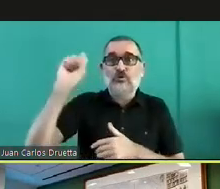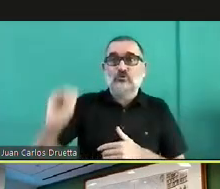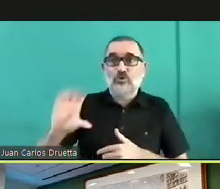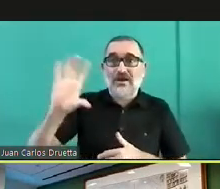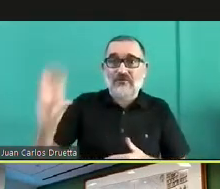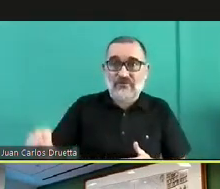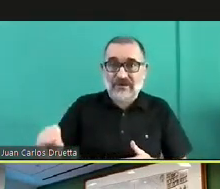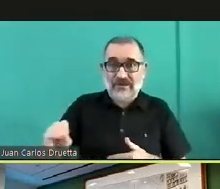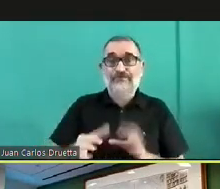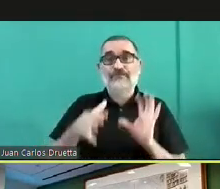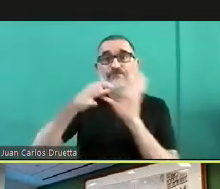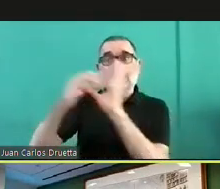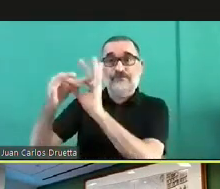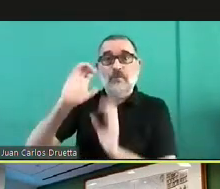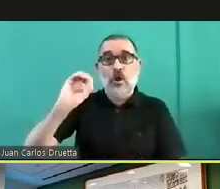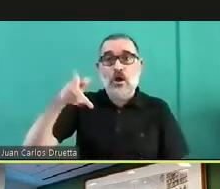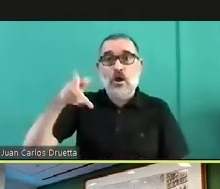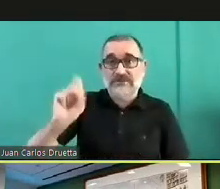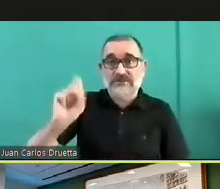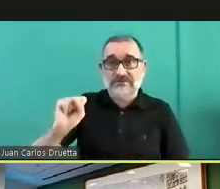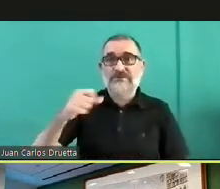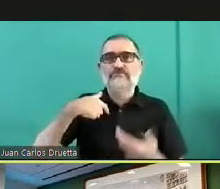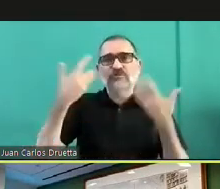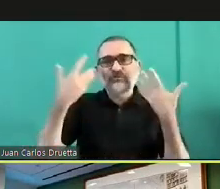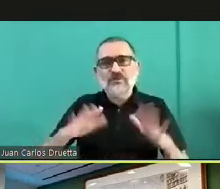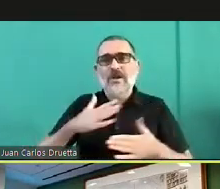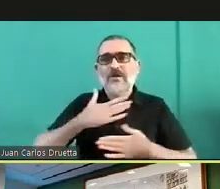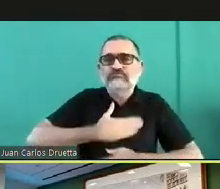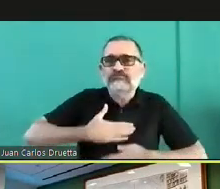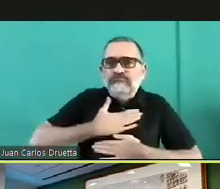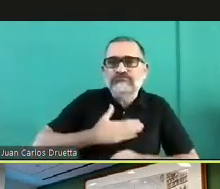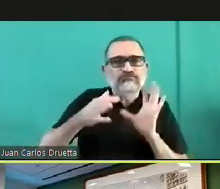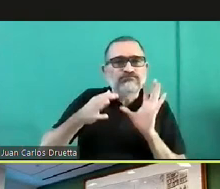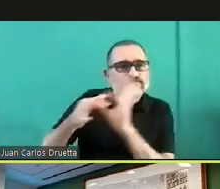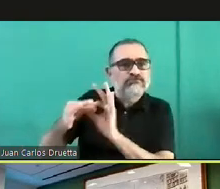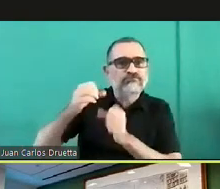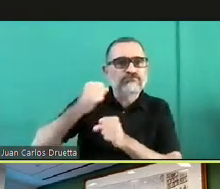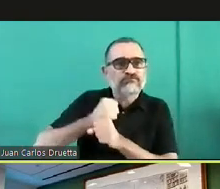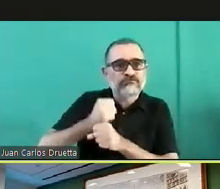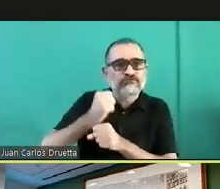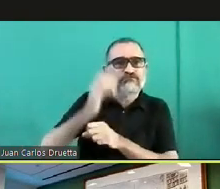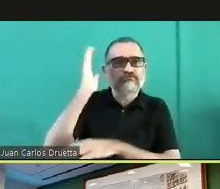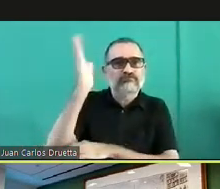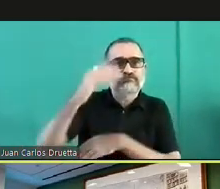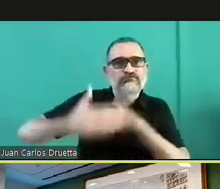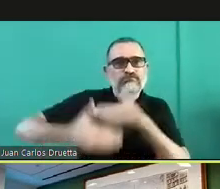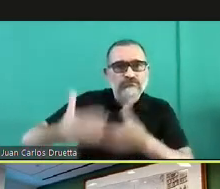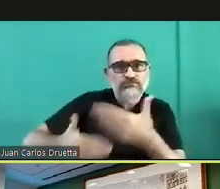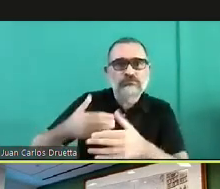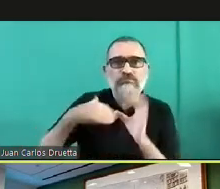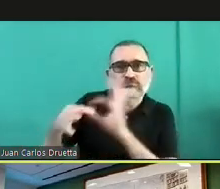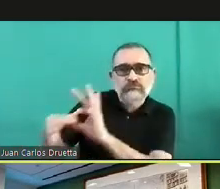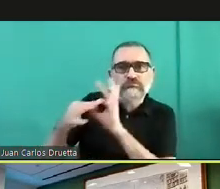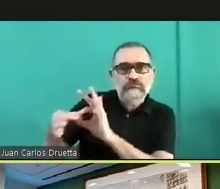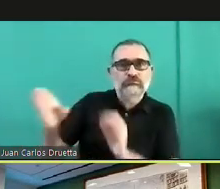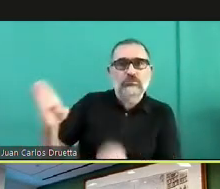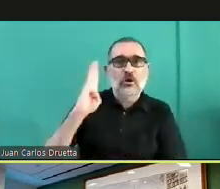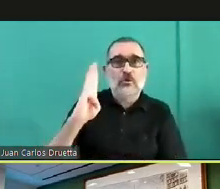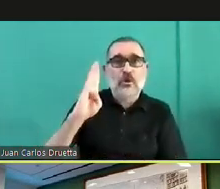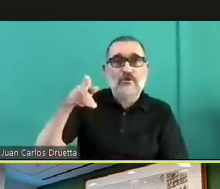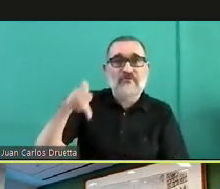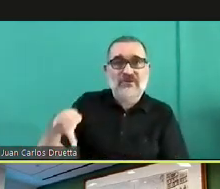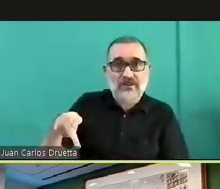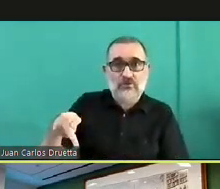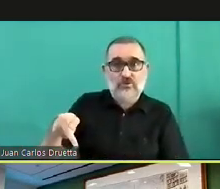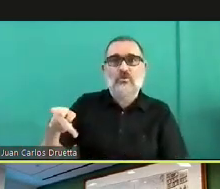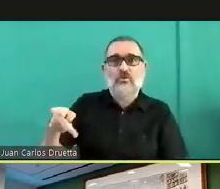lidiar con la cnt es un momento difícil de hablar de la cnt en kobe sigue atacando gran parte de la